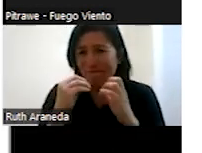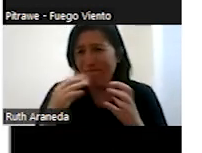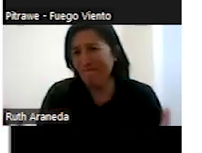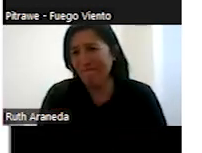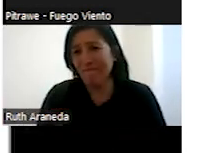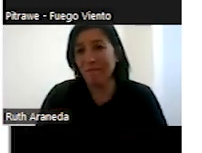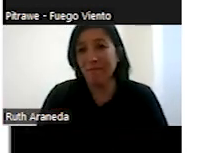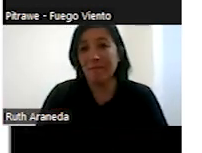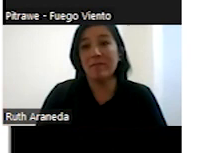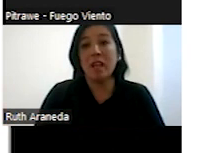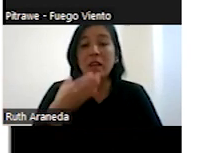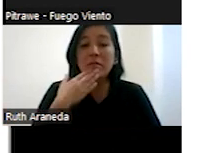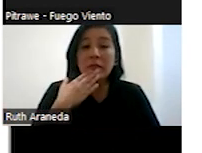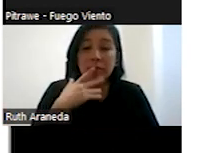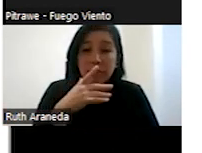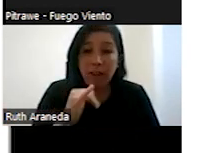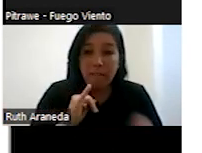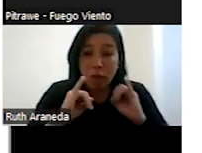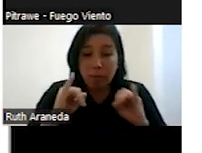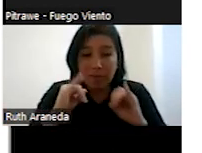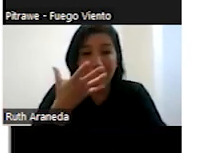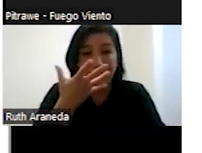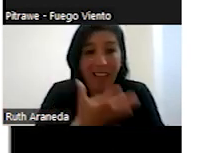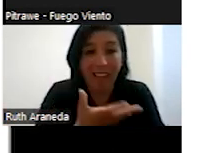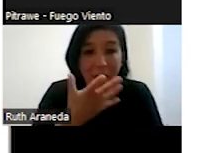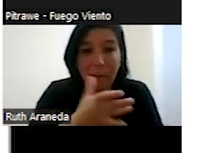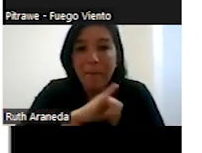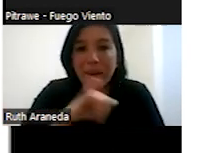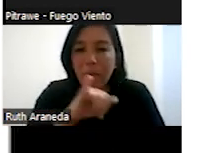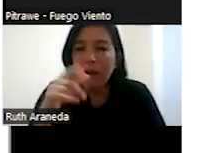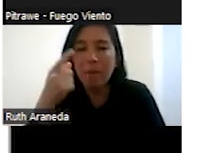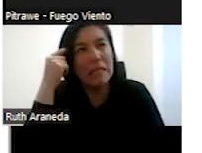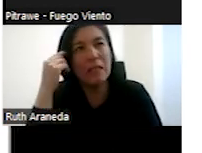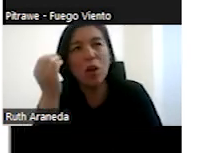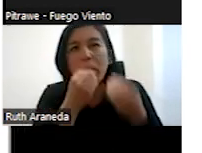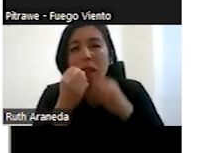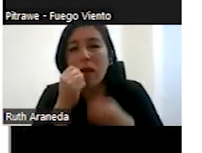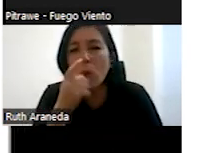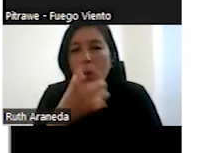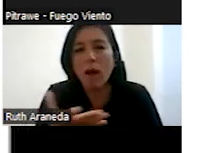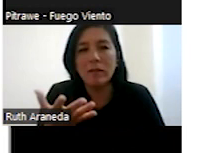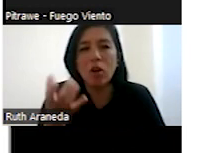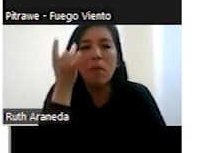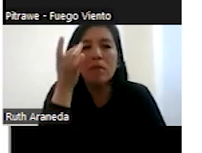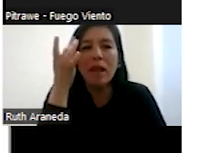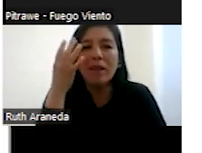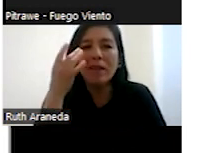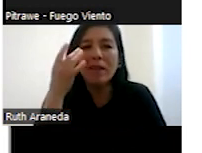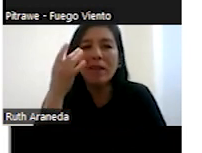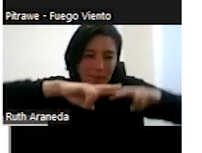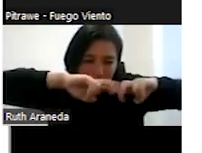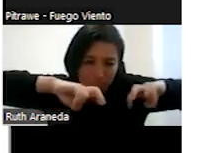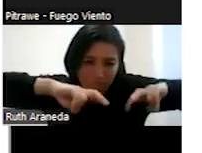La información que también que obtenemos para la reconstrucción de la dieta proviene de los análisis arqueobotánicos